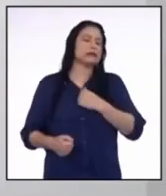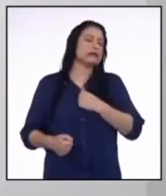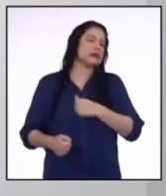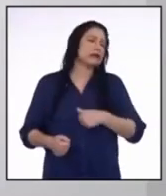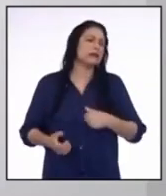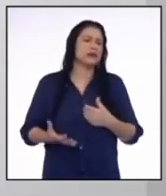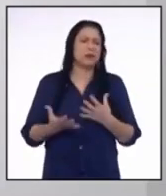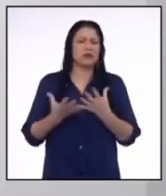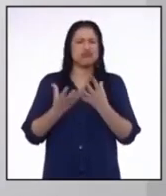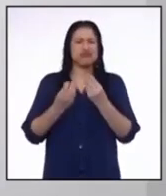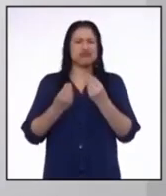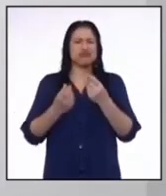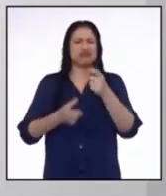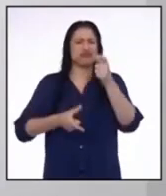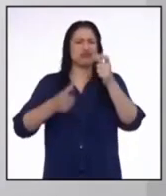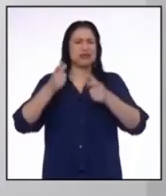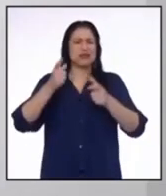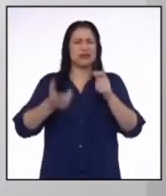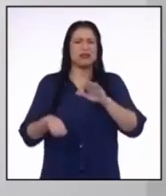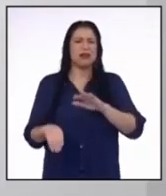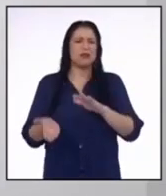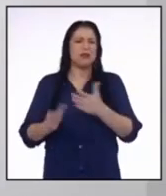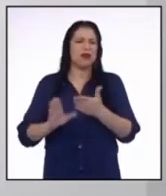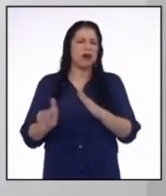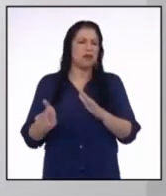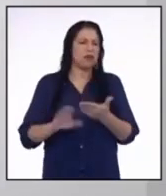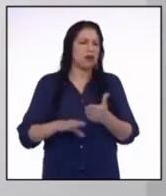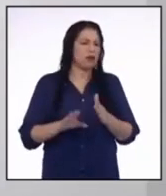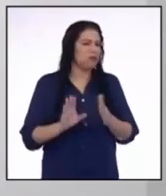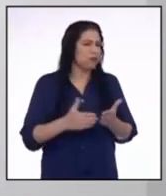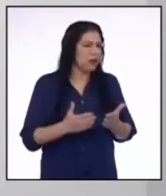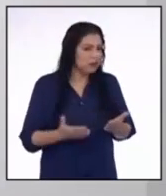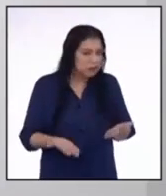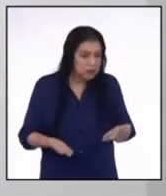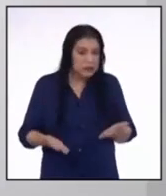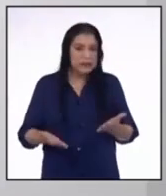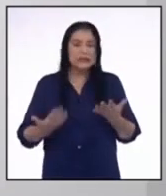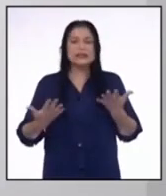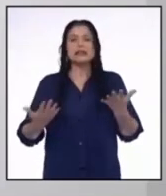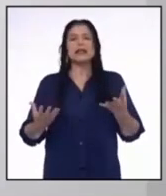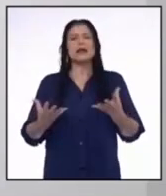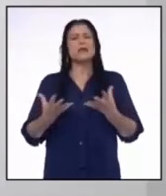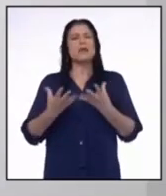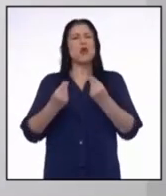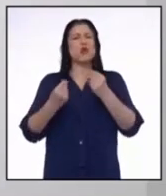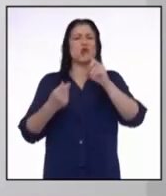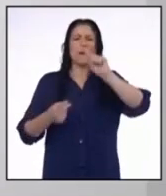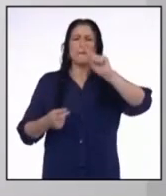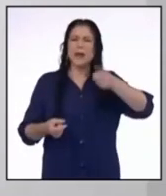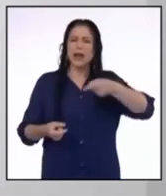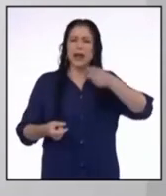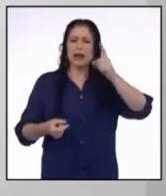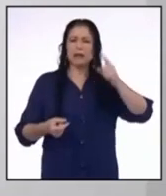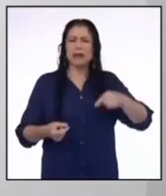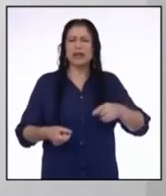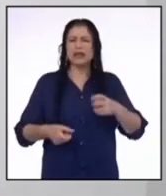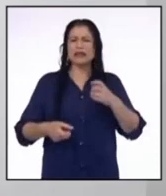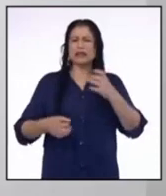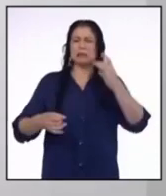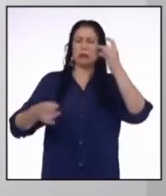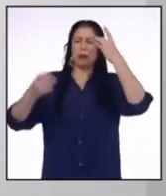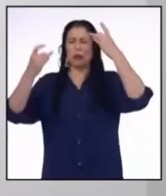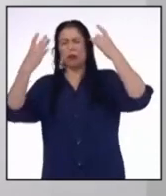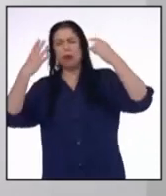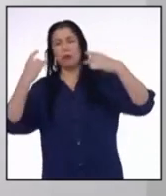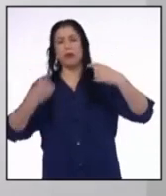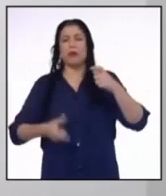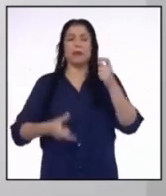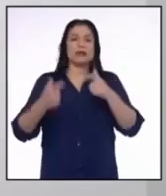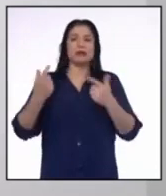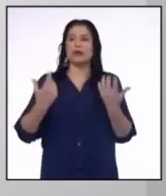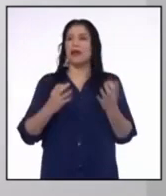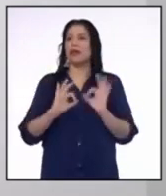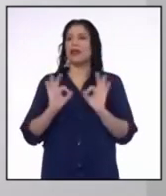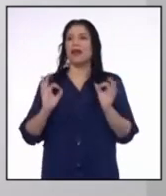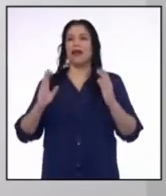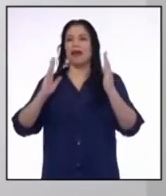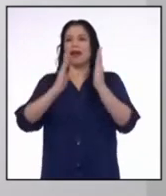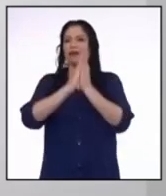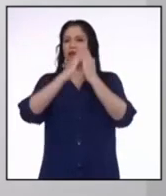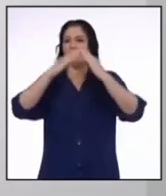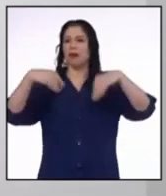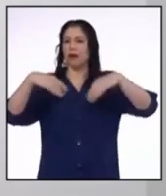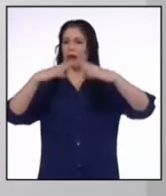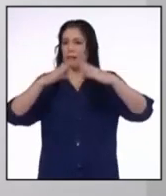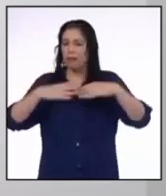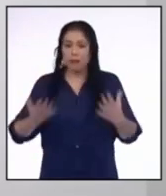Lamentablemente, muchas personas perdieron la vida y quedaron miles de heridos y damnificados. Sin